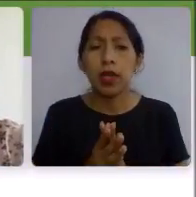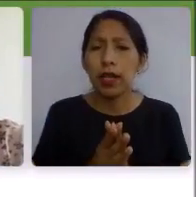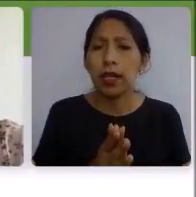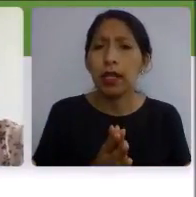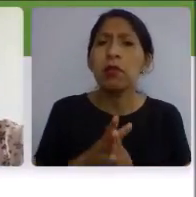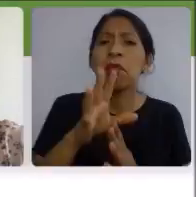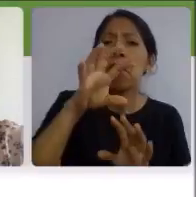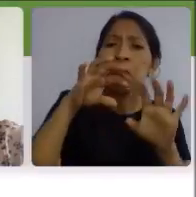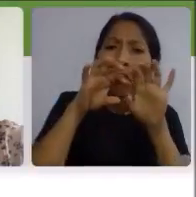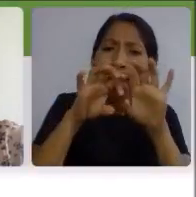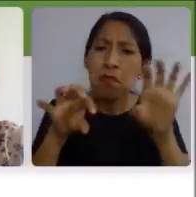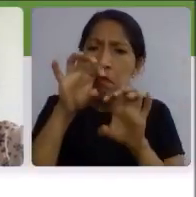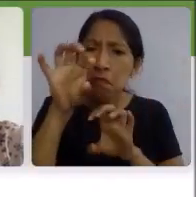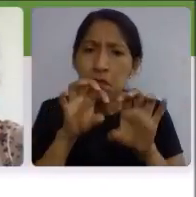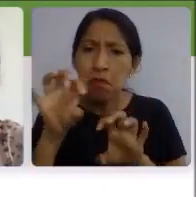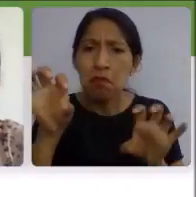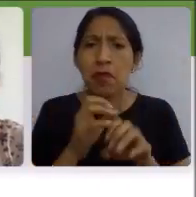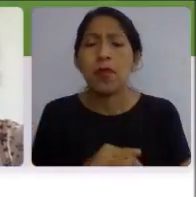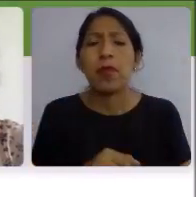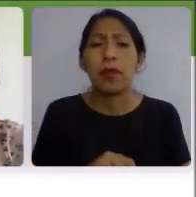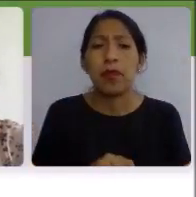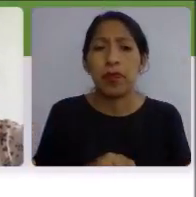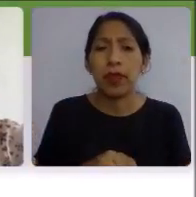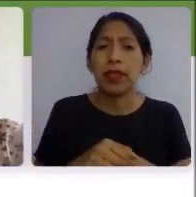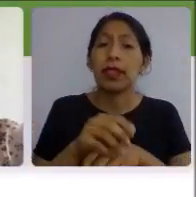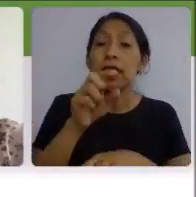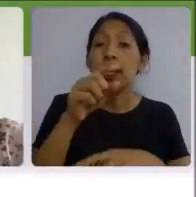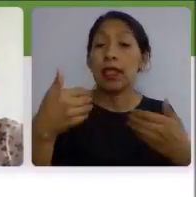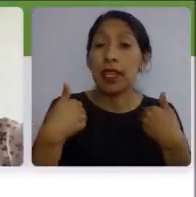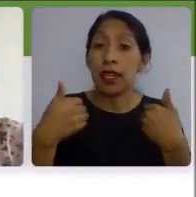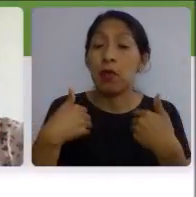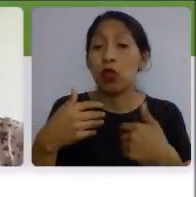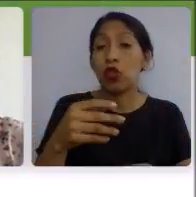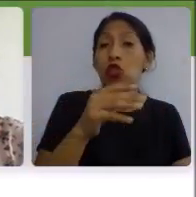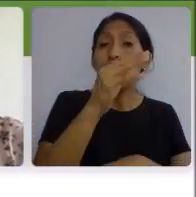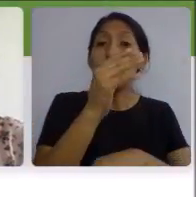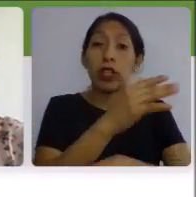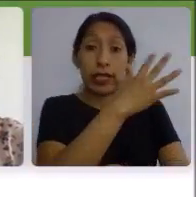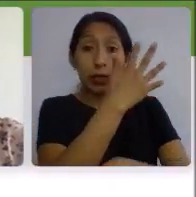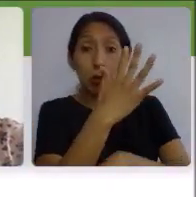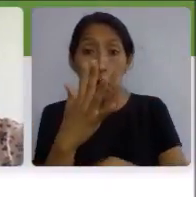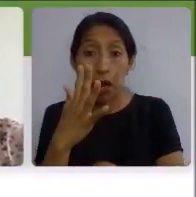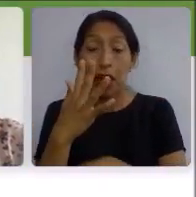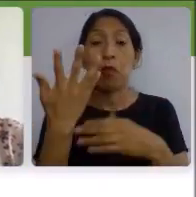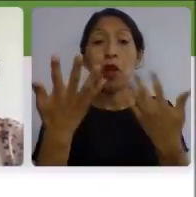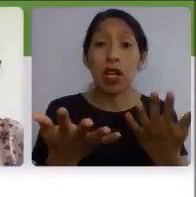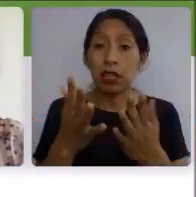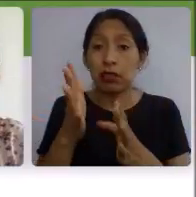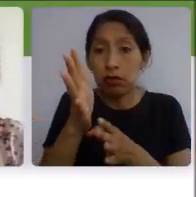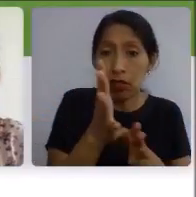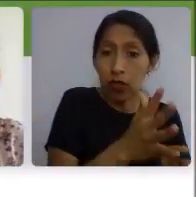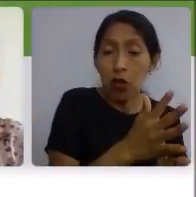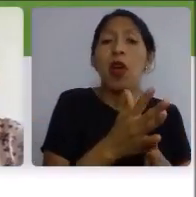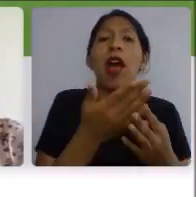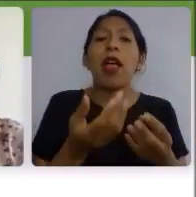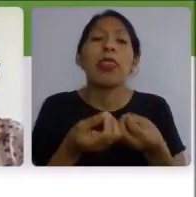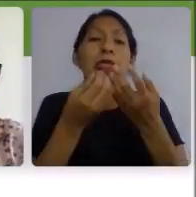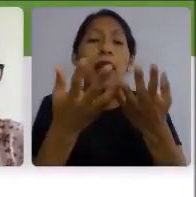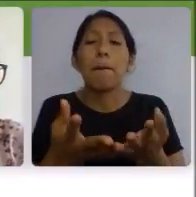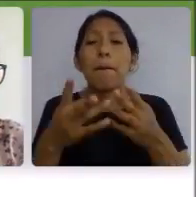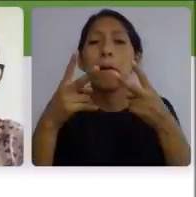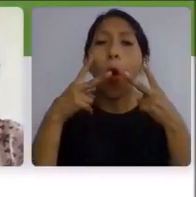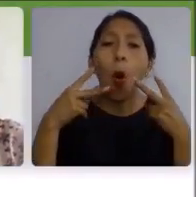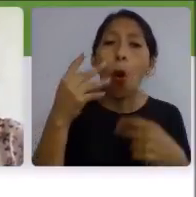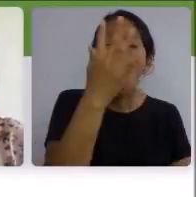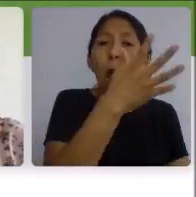Diversifica. Tenemos la parte de naturaleza. Nosotros, por ejemplo, estamos en toda la diversificación. Ofrecemos Amazonas,